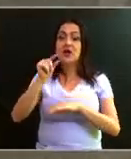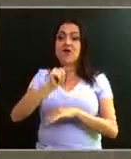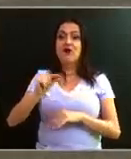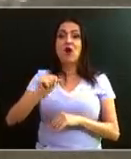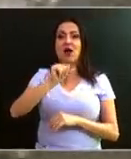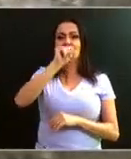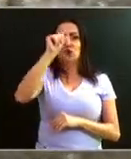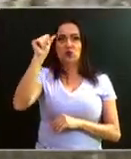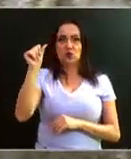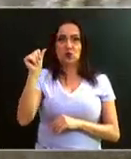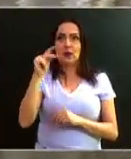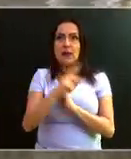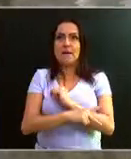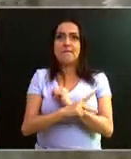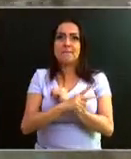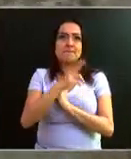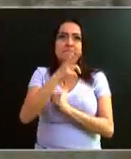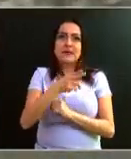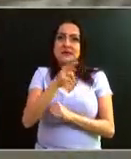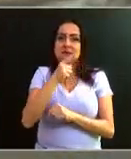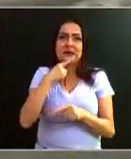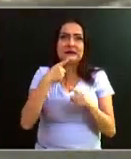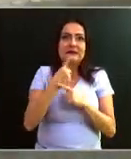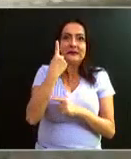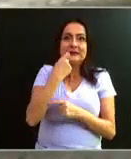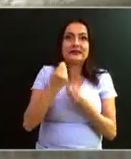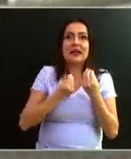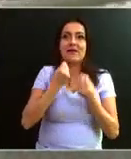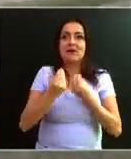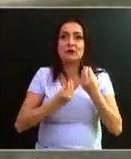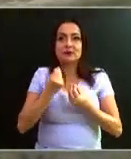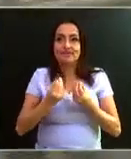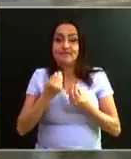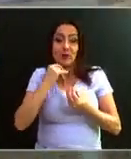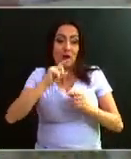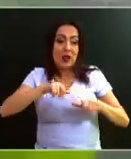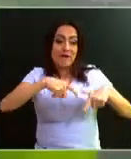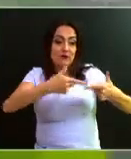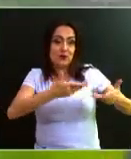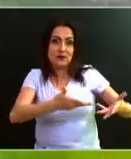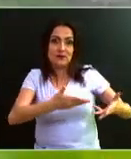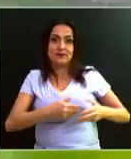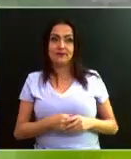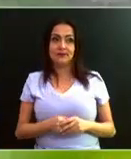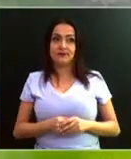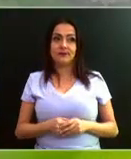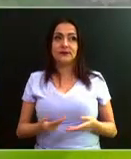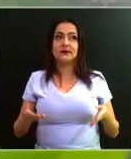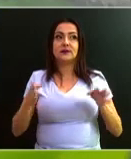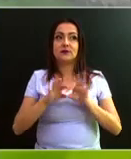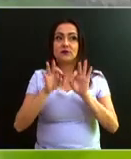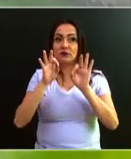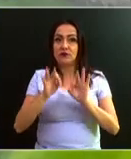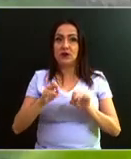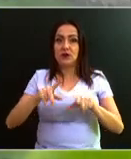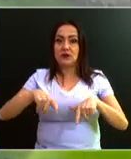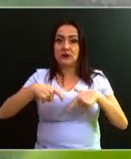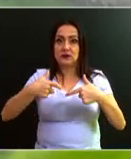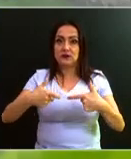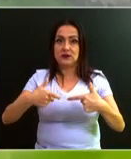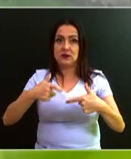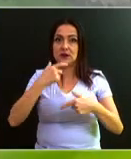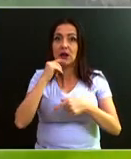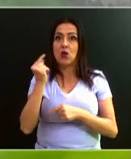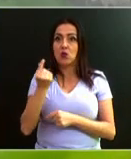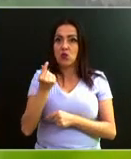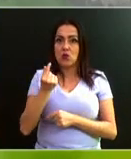Azul puso al país ante la misma interrogante de hoy: ¿qué hacer con los residuos sólidos? El cierre inminente del relleno sanitario de La